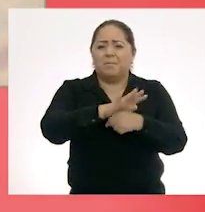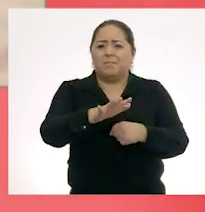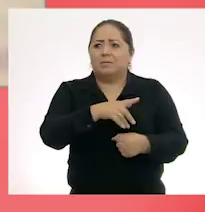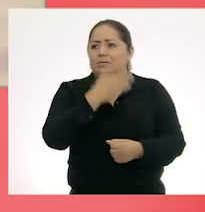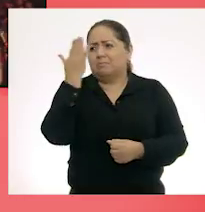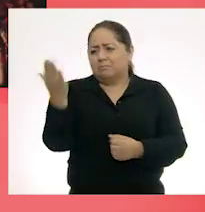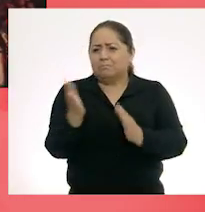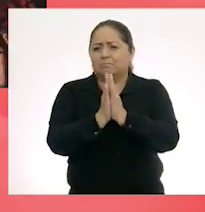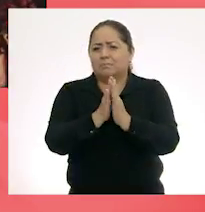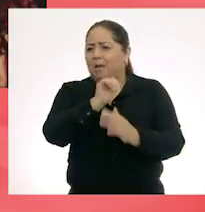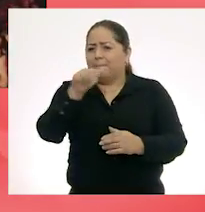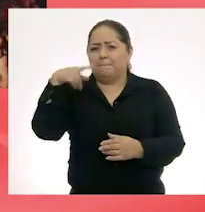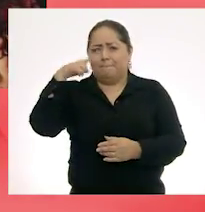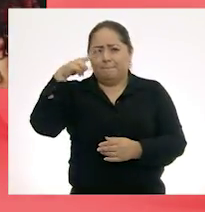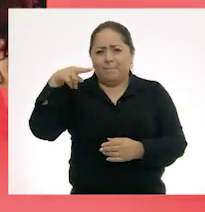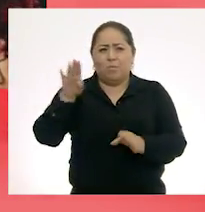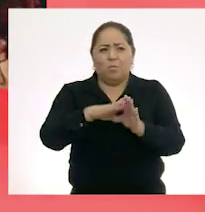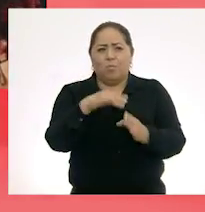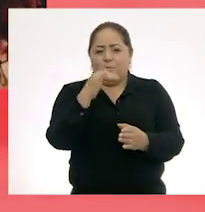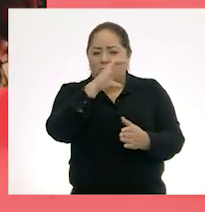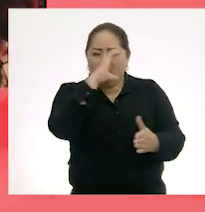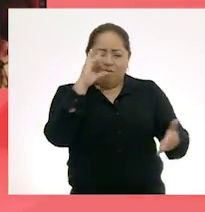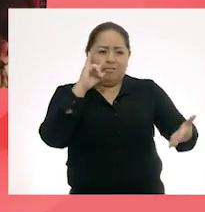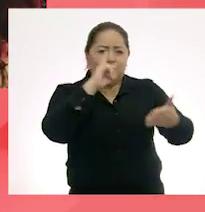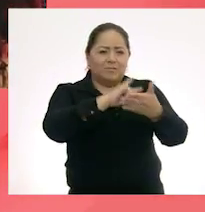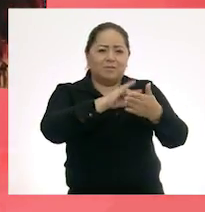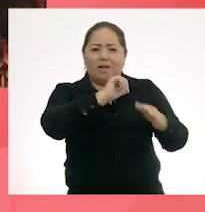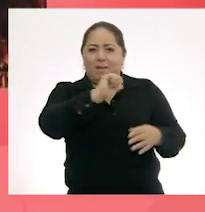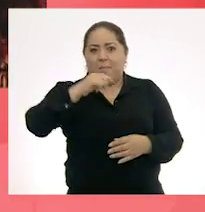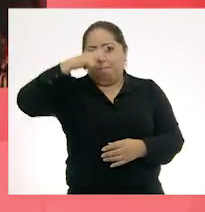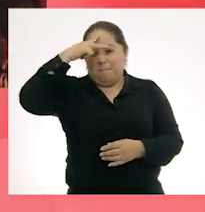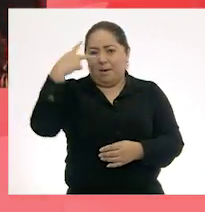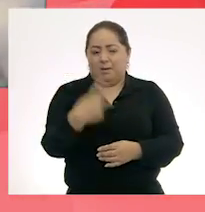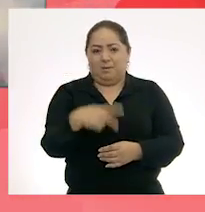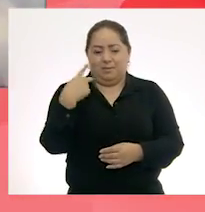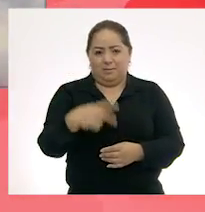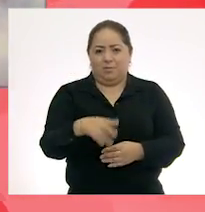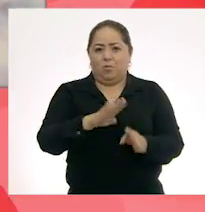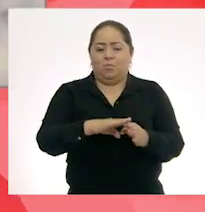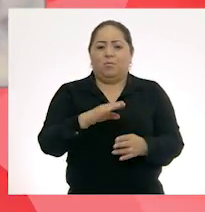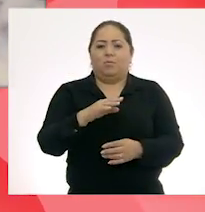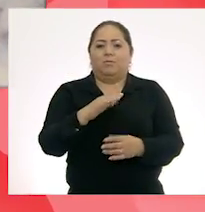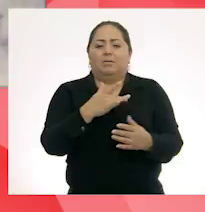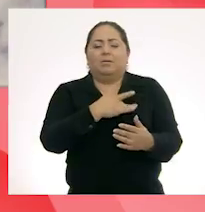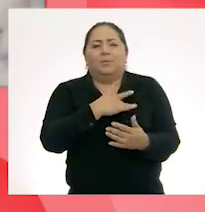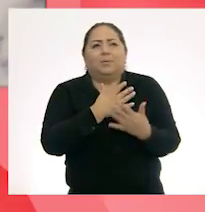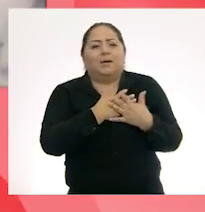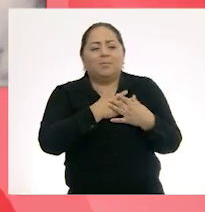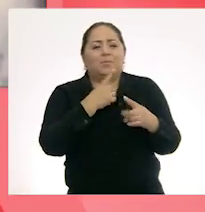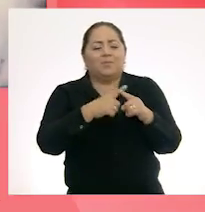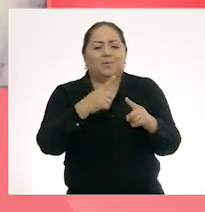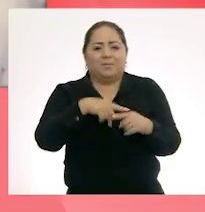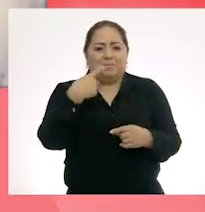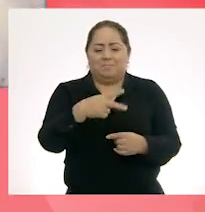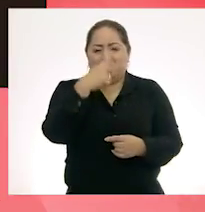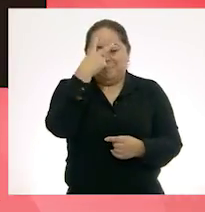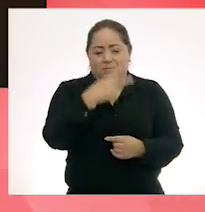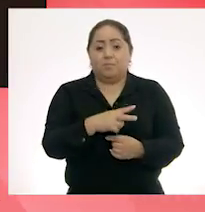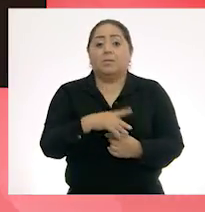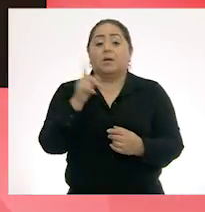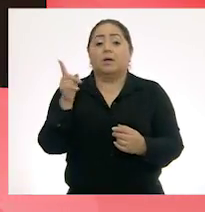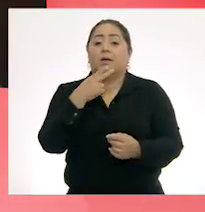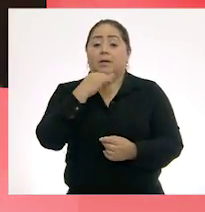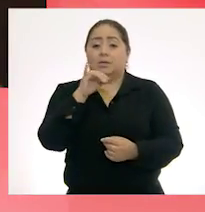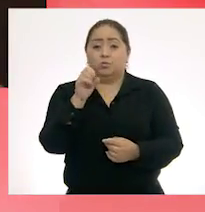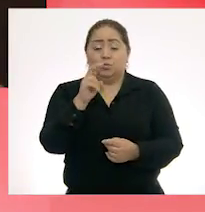le pedían a los pintores una imagen de la mexicanidad exaltada, del romanticismo mexicano a todo lo que da.